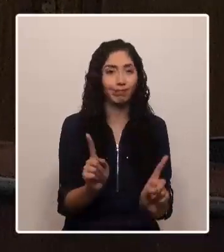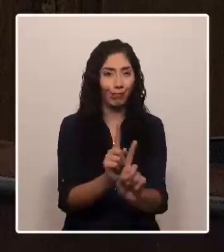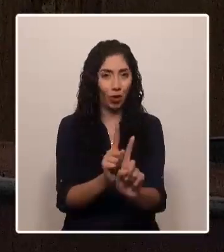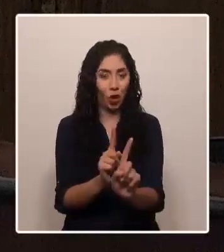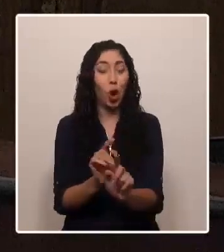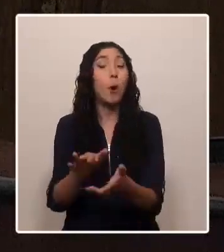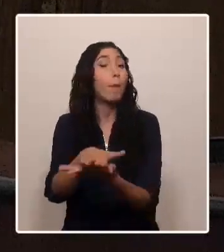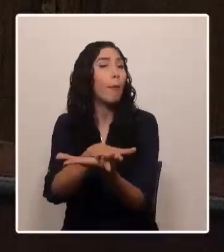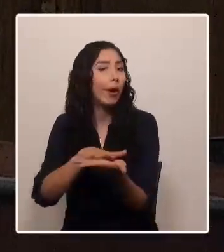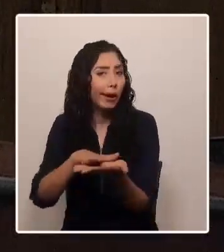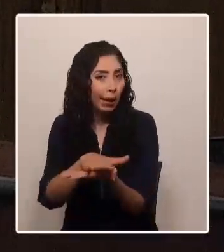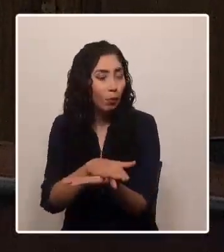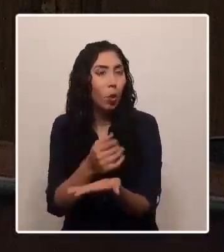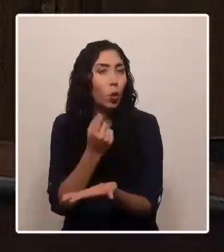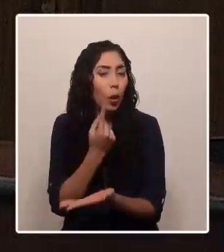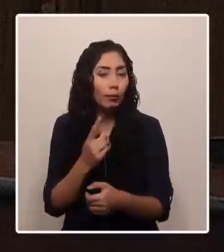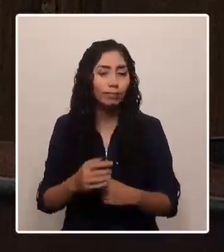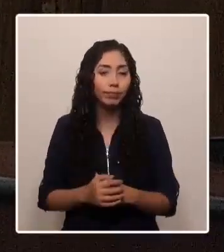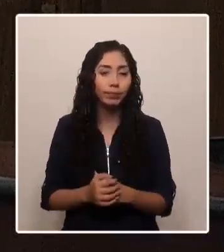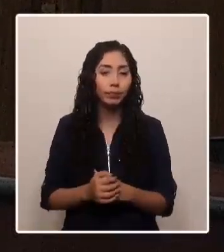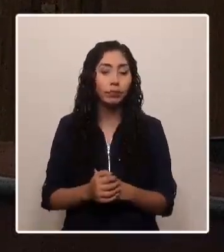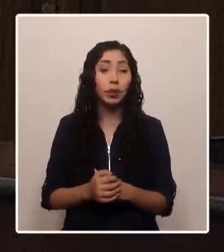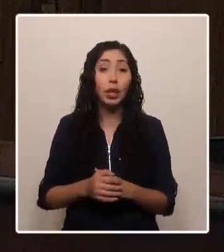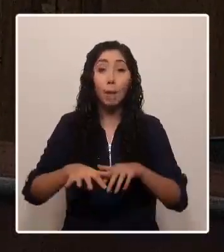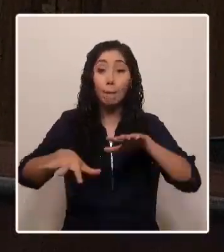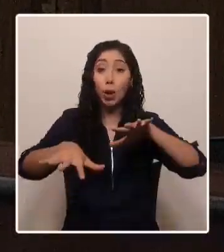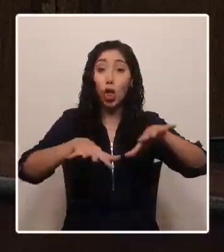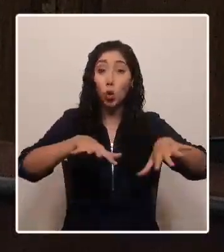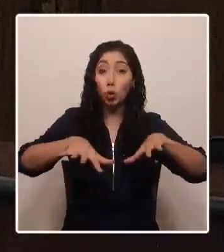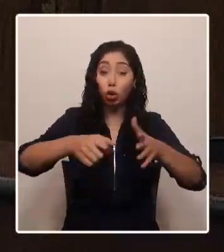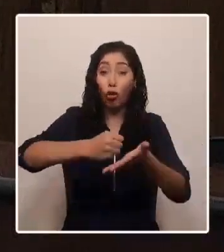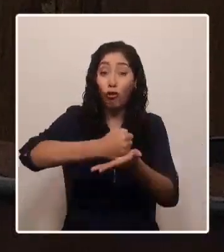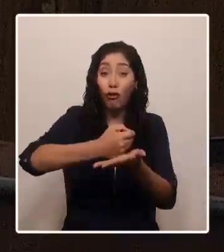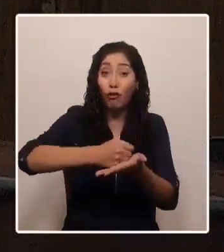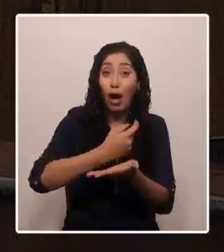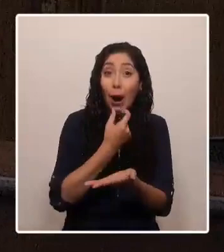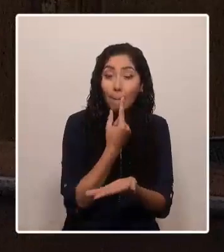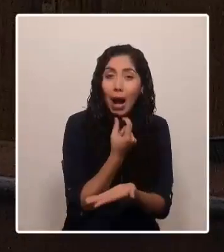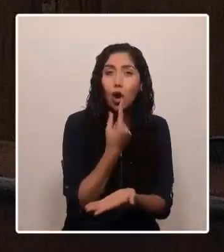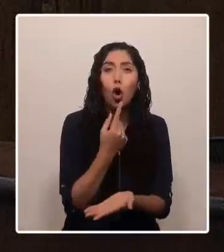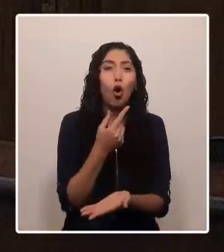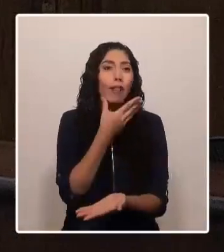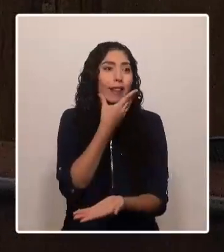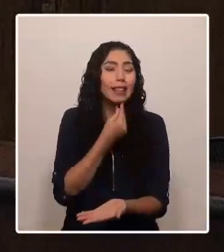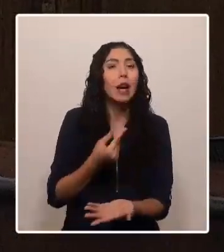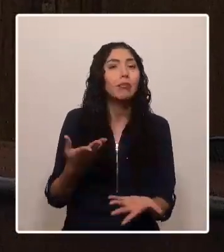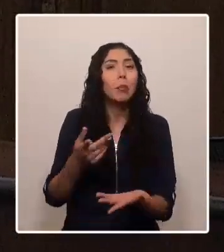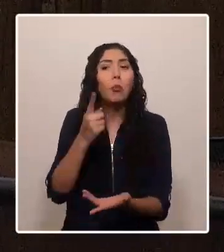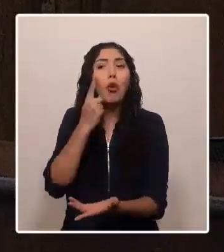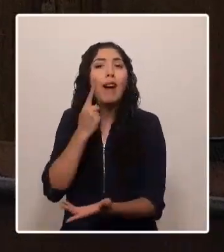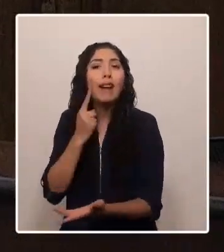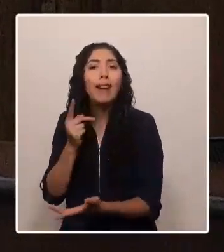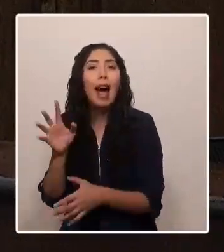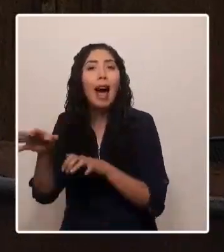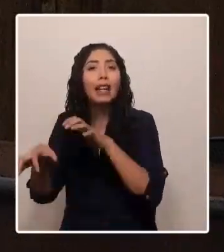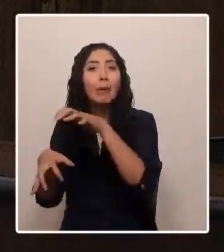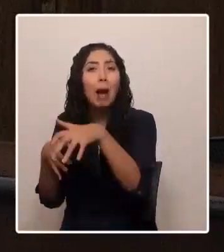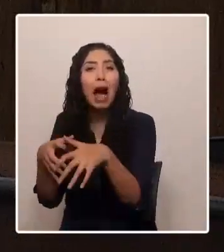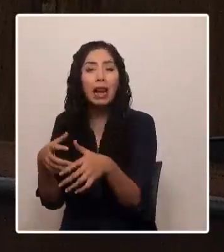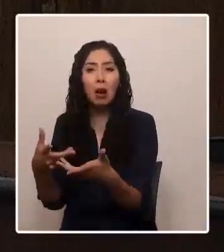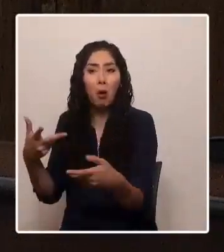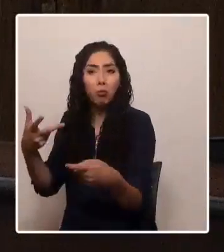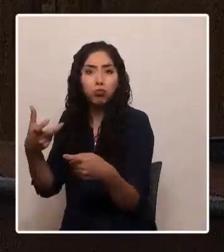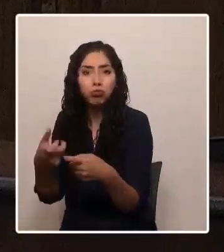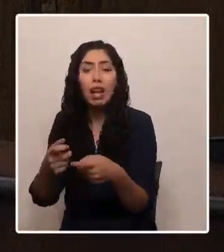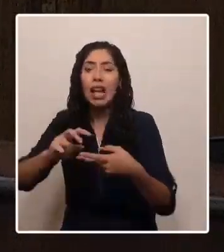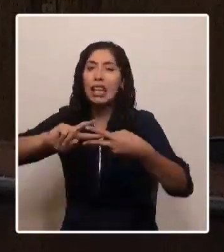Ejemplo de esto es el testeo de productos farmacológicos y estéticos, por ejemplo, en animales, las modificaciones genéticas de